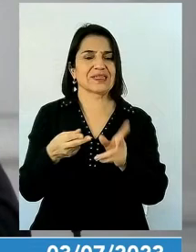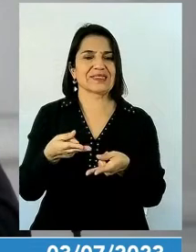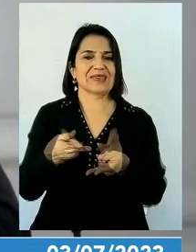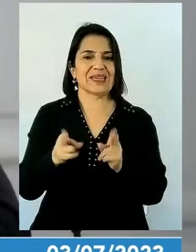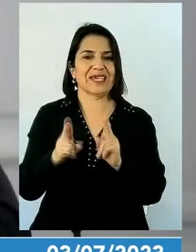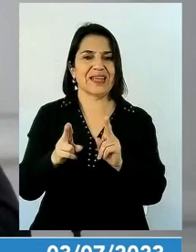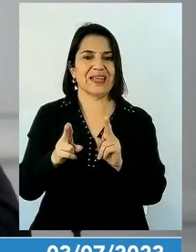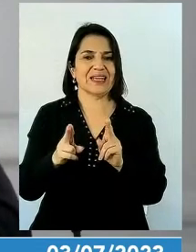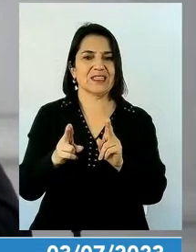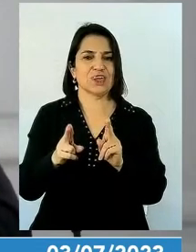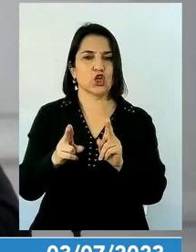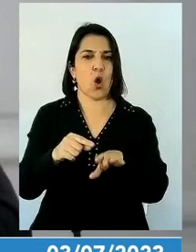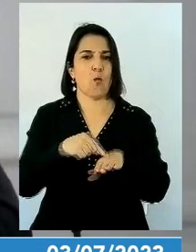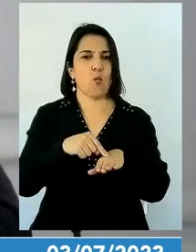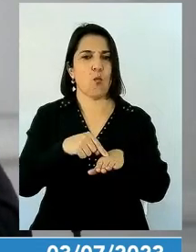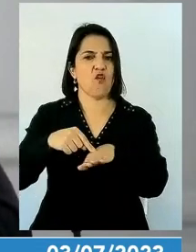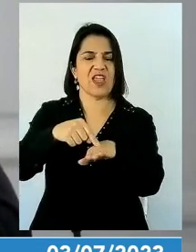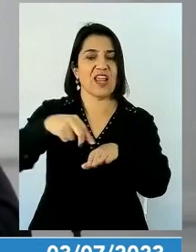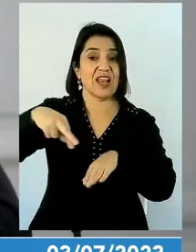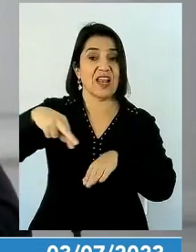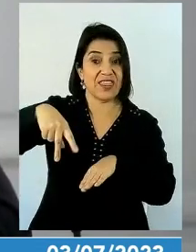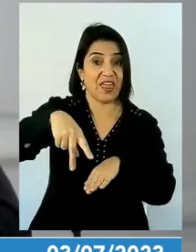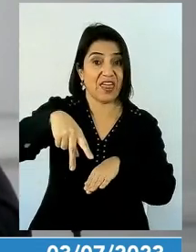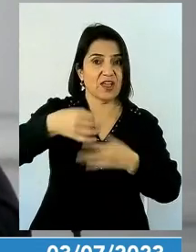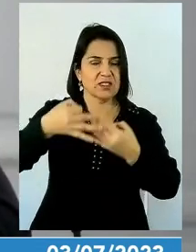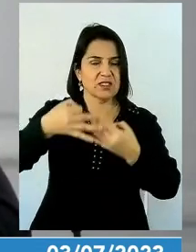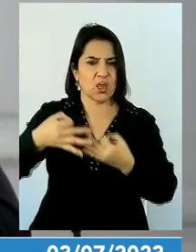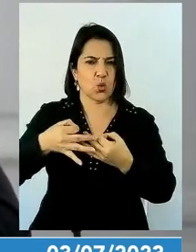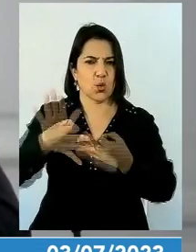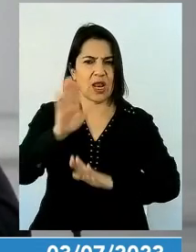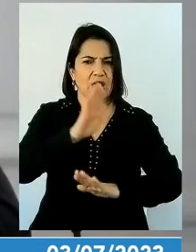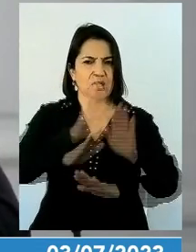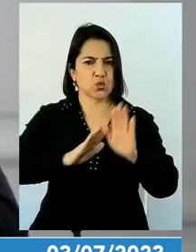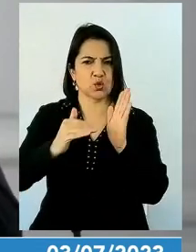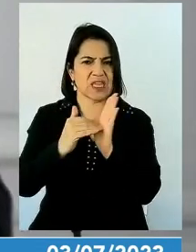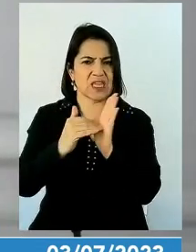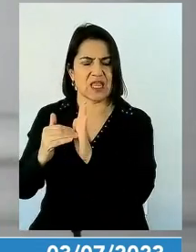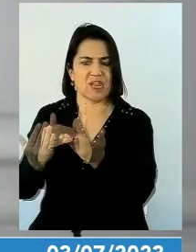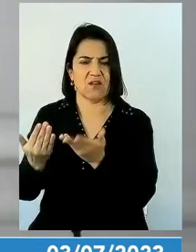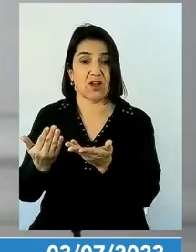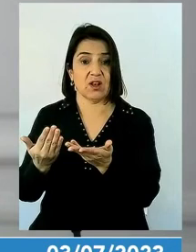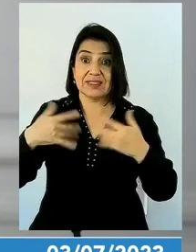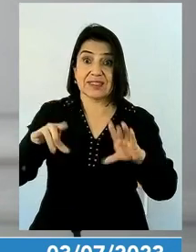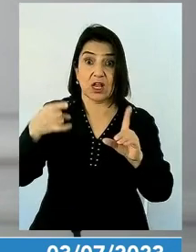sustentable. ¿Lo tenemos en el Zoom ya, don Nicolás?